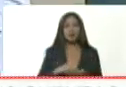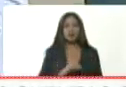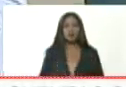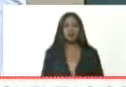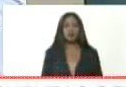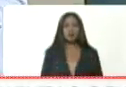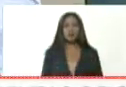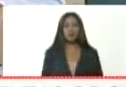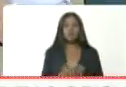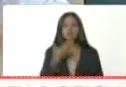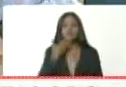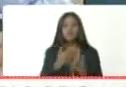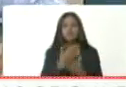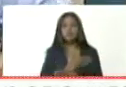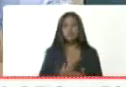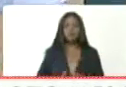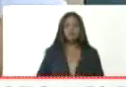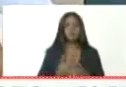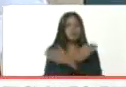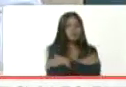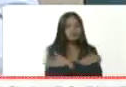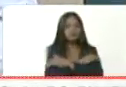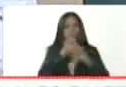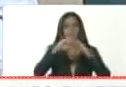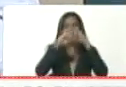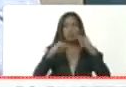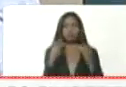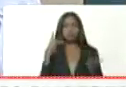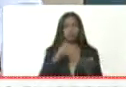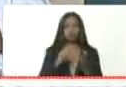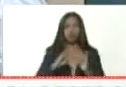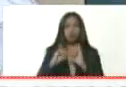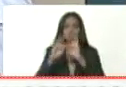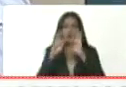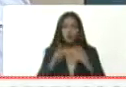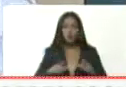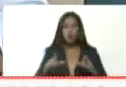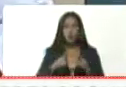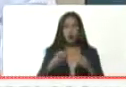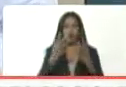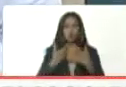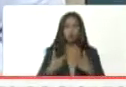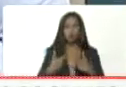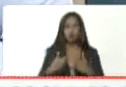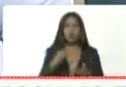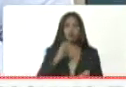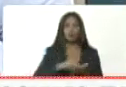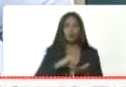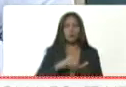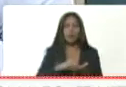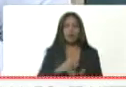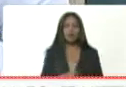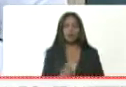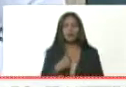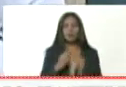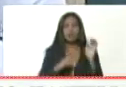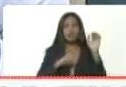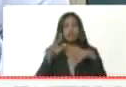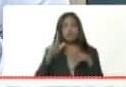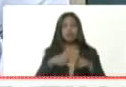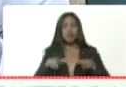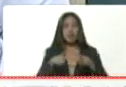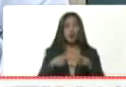gracias presidente un abrazo feliz de que esté acá en parte de la industria mirandina este es una de las 15